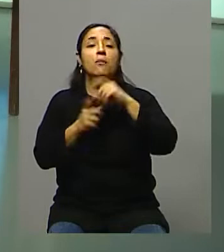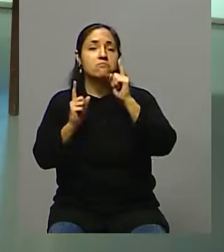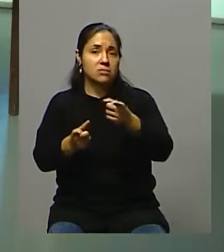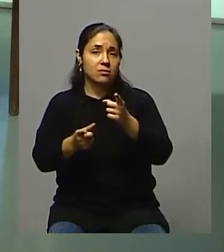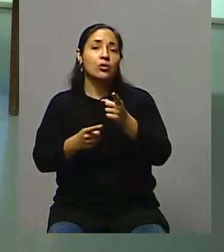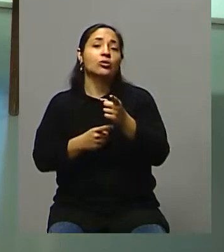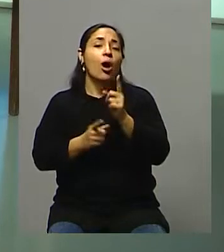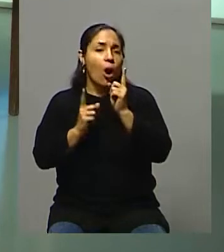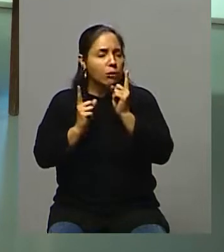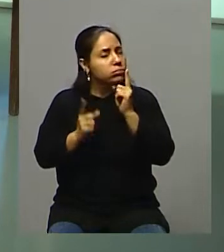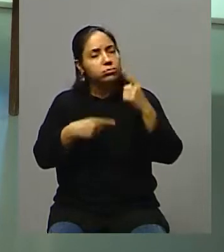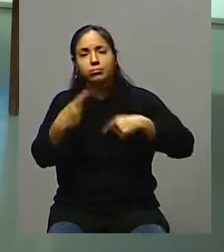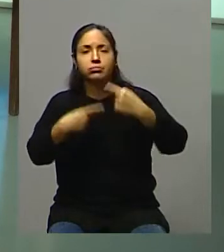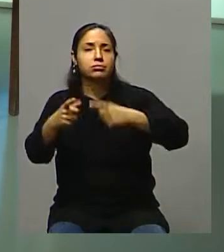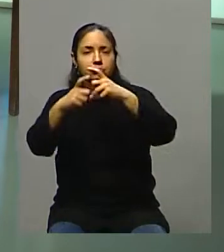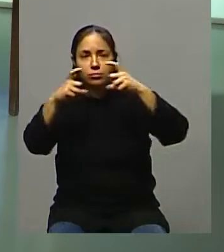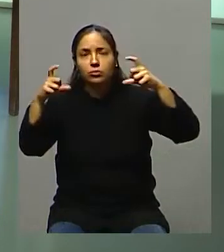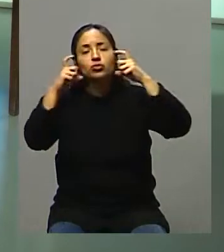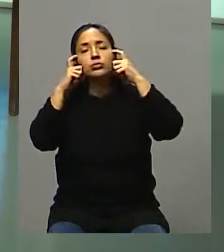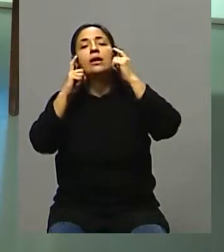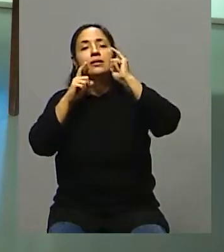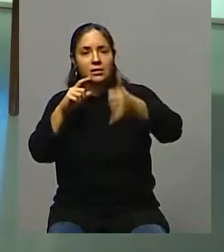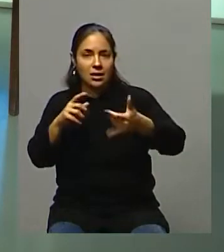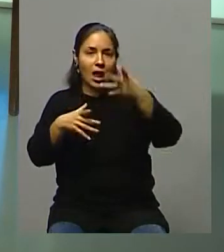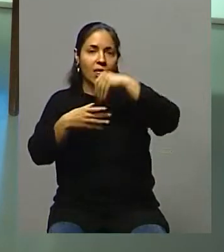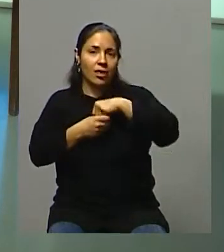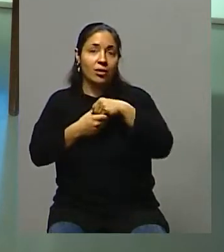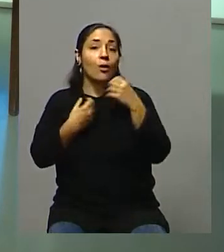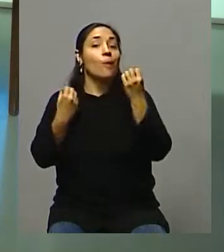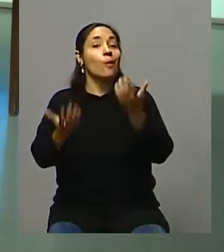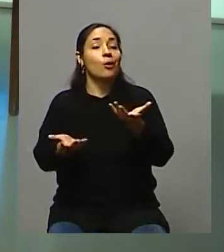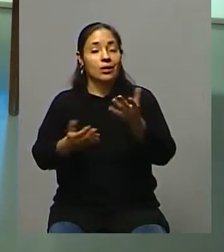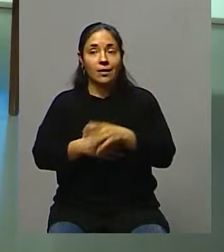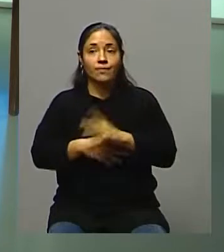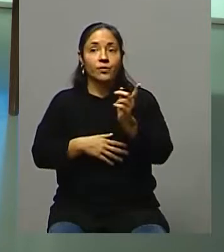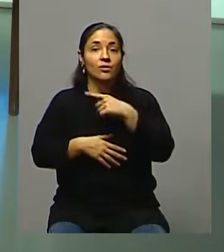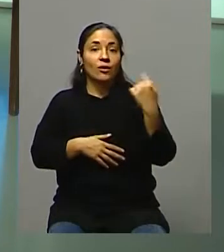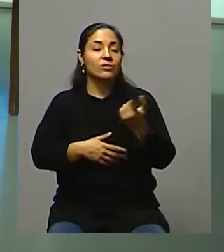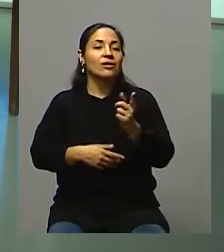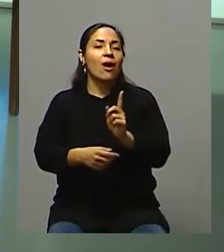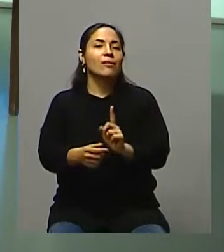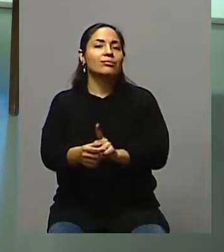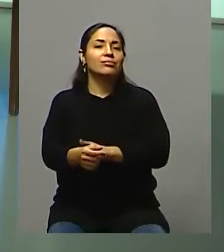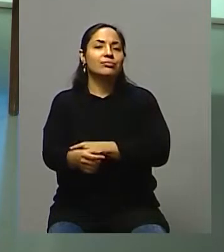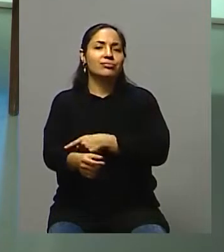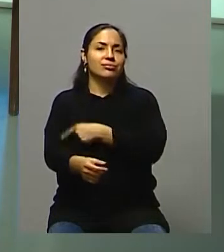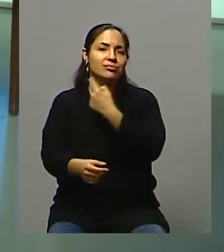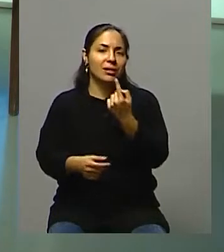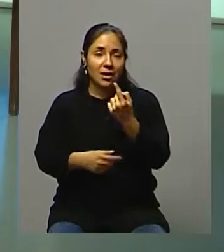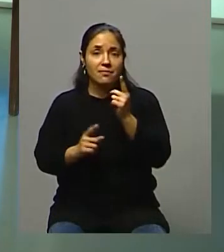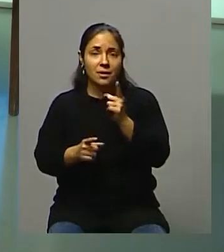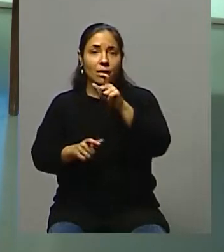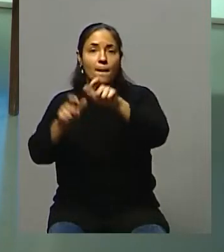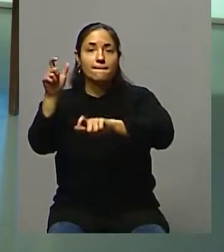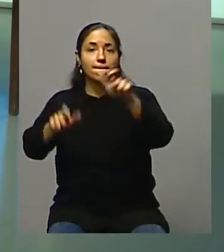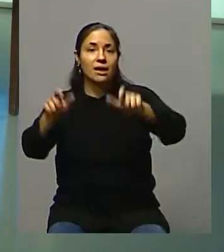No es una medida comunitaria, estamos en el hospital. ¿Pero por qué? Pues nos ha servido mucho para... O sea, nosotros habitualmente tal vez deberíamos atender a los pacientes